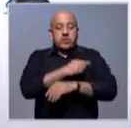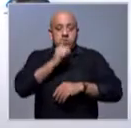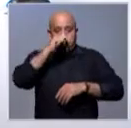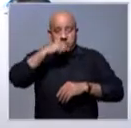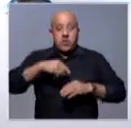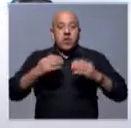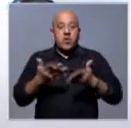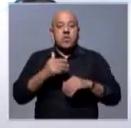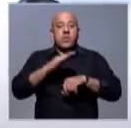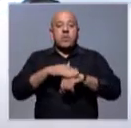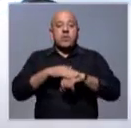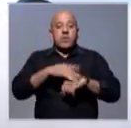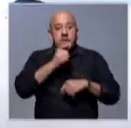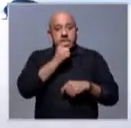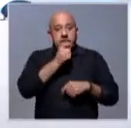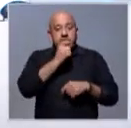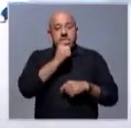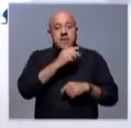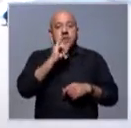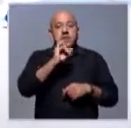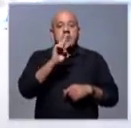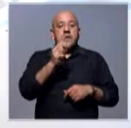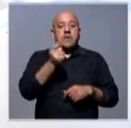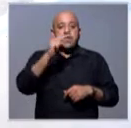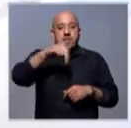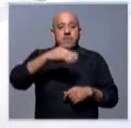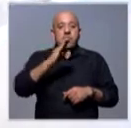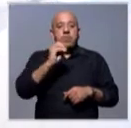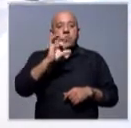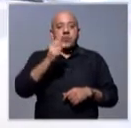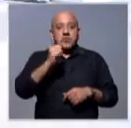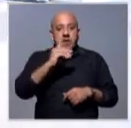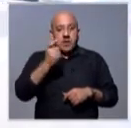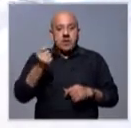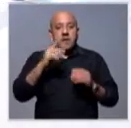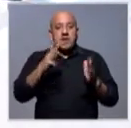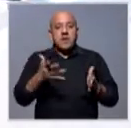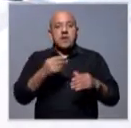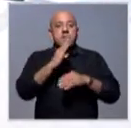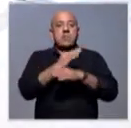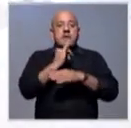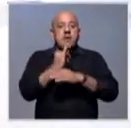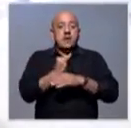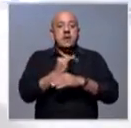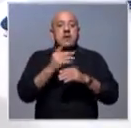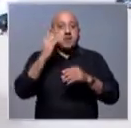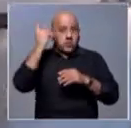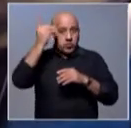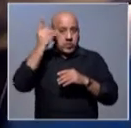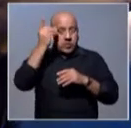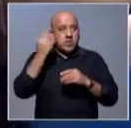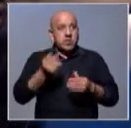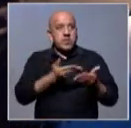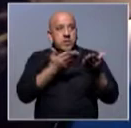momento de entrevista hoy con iván posada diputado reelecto por montevideo por el partido independiente iván bienvenidos